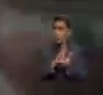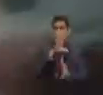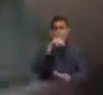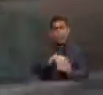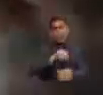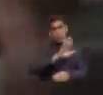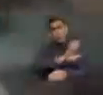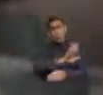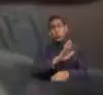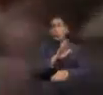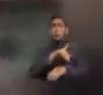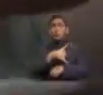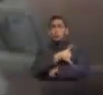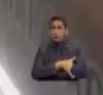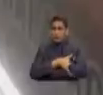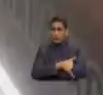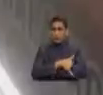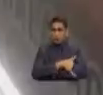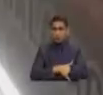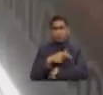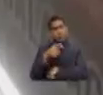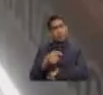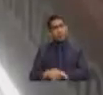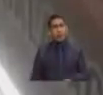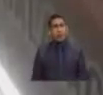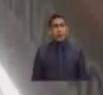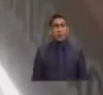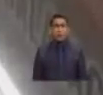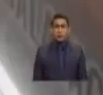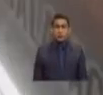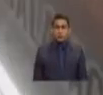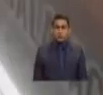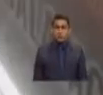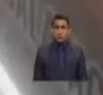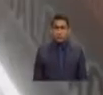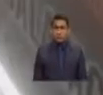representa un golpe a su capacidad de cometer nuevas acciones delictivas.